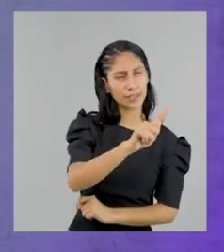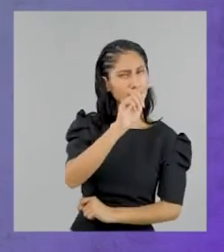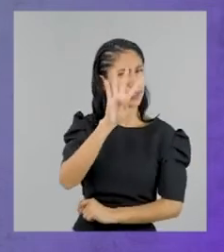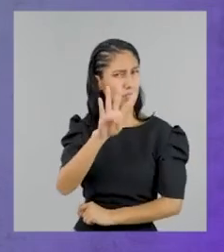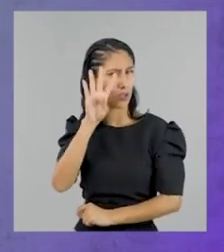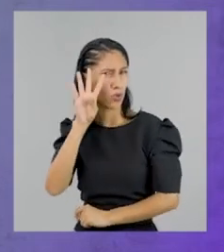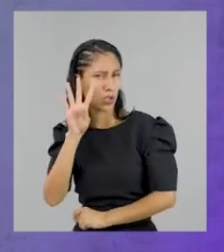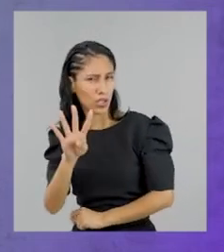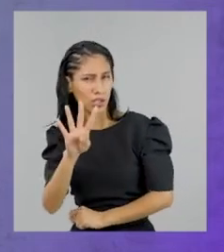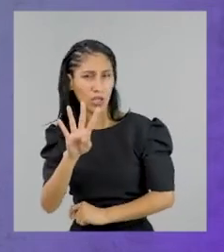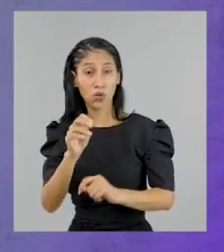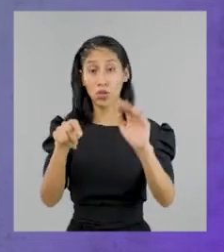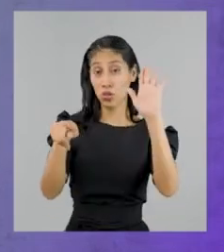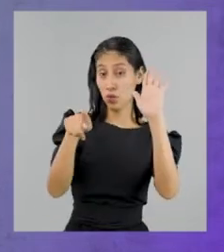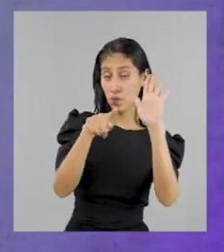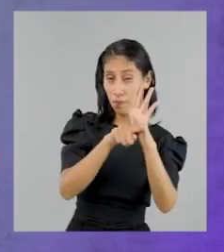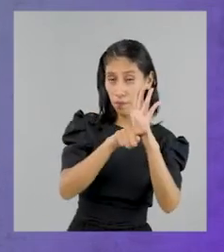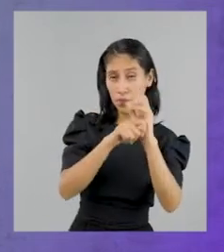144 más